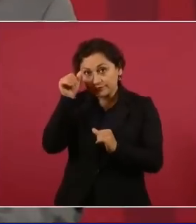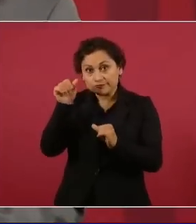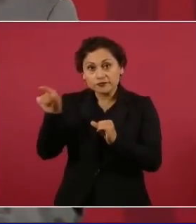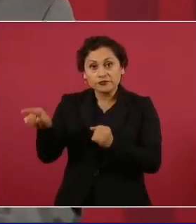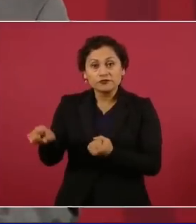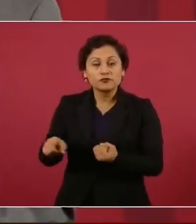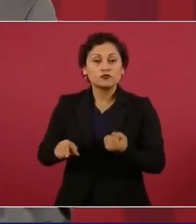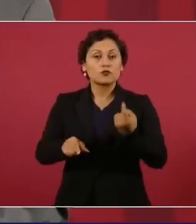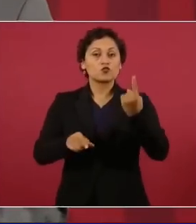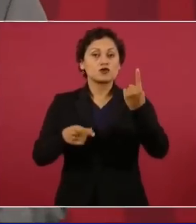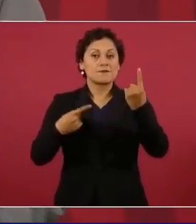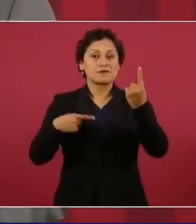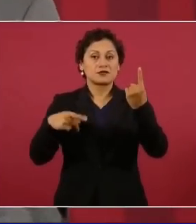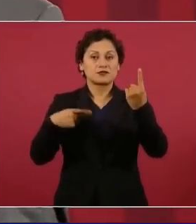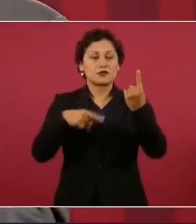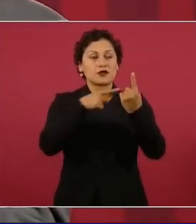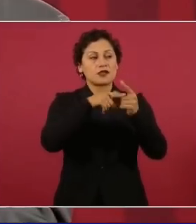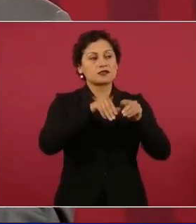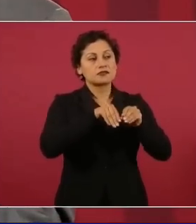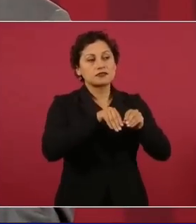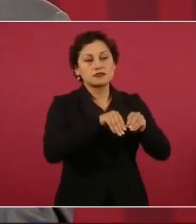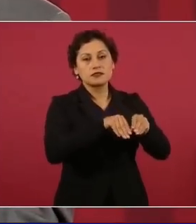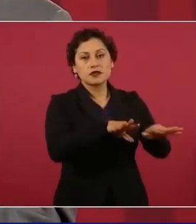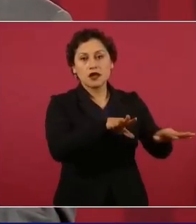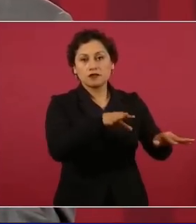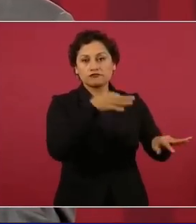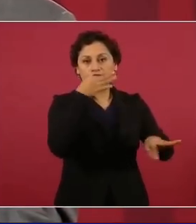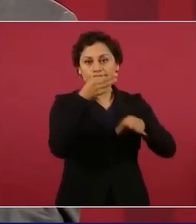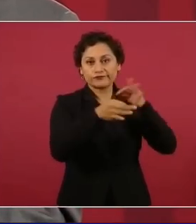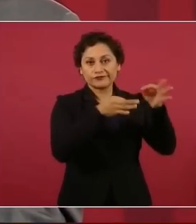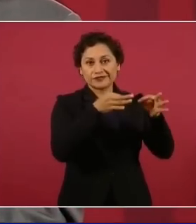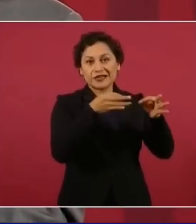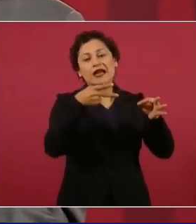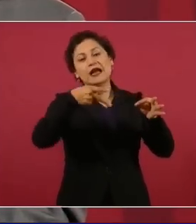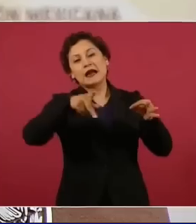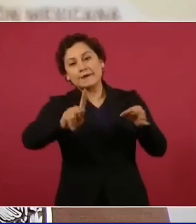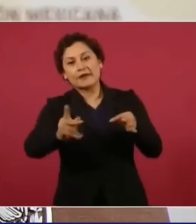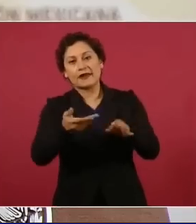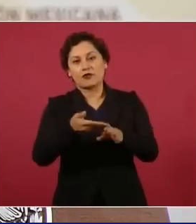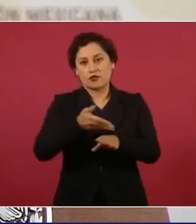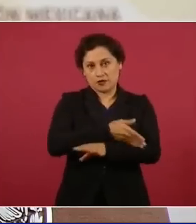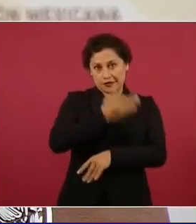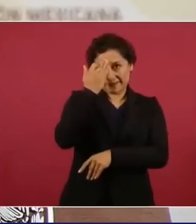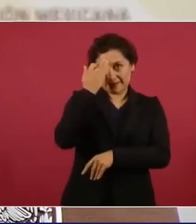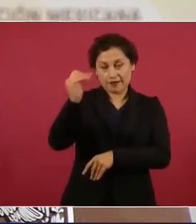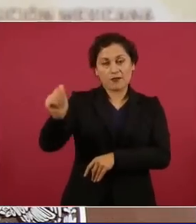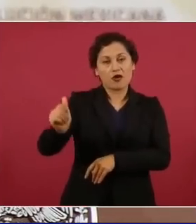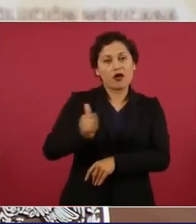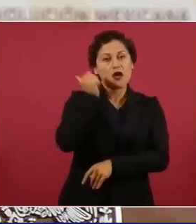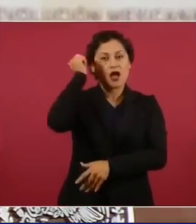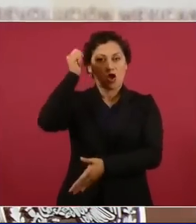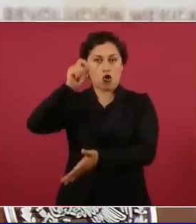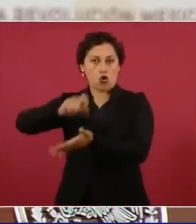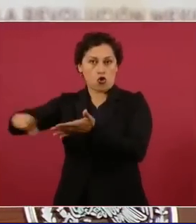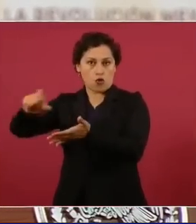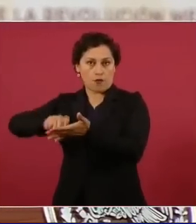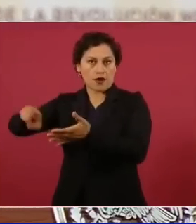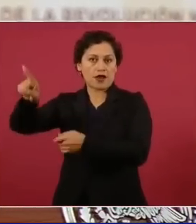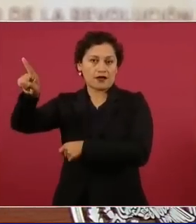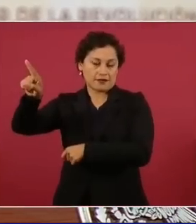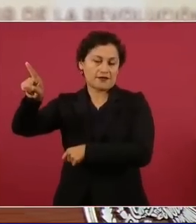la noticia, pero antes compraron las acciones en el mercado financiero de